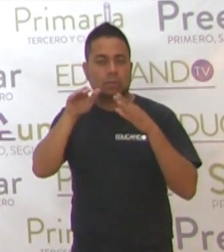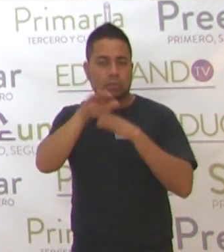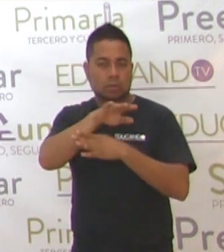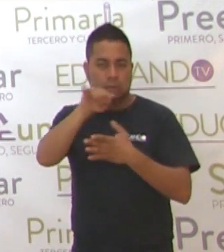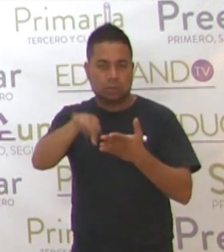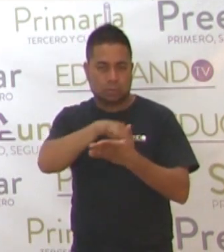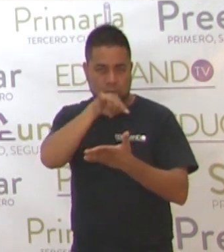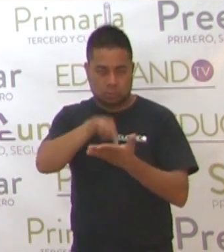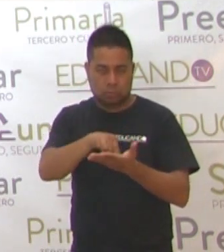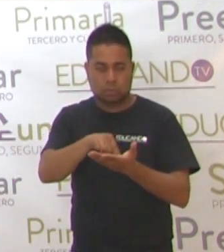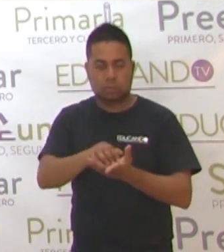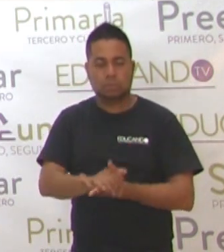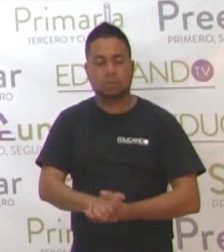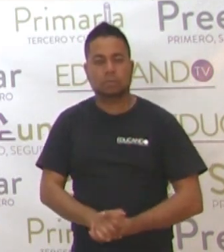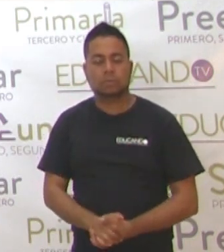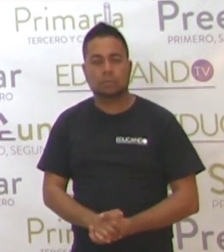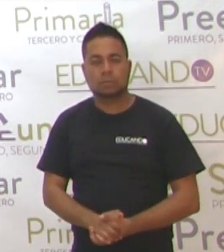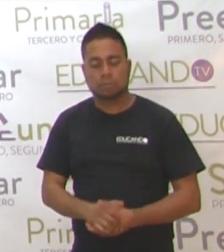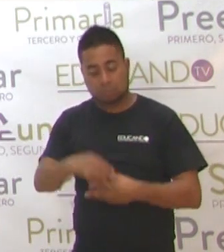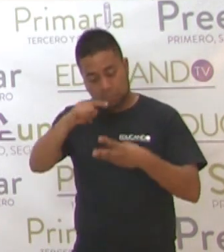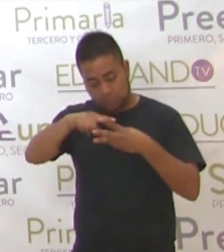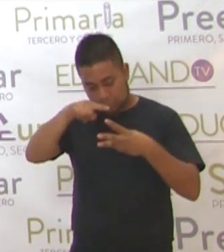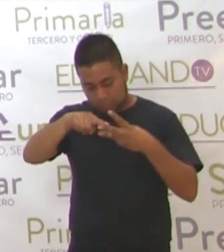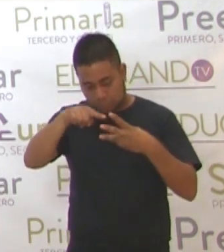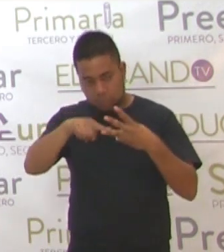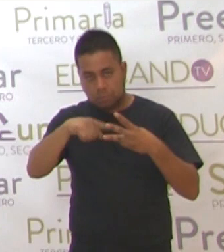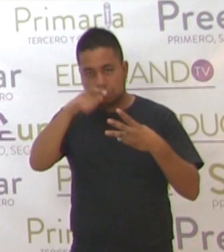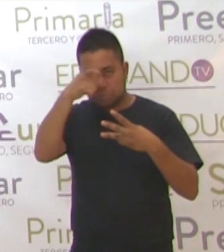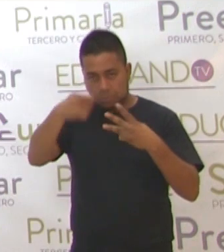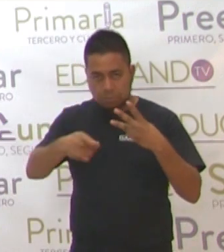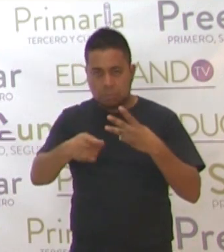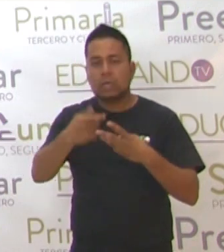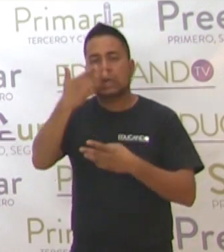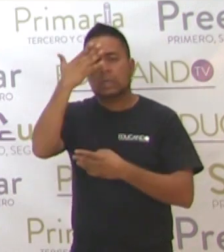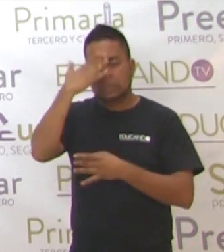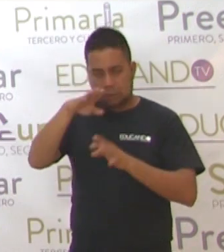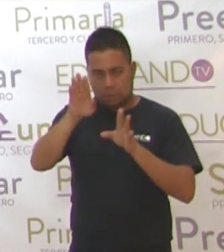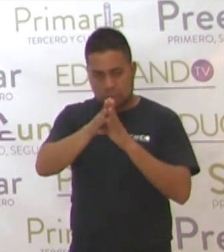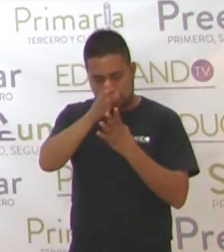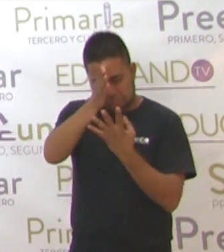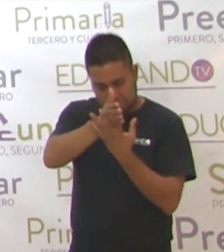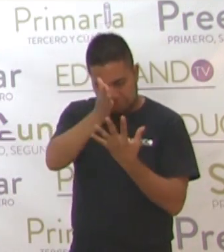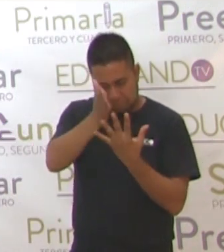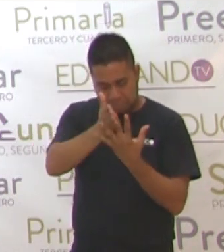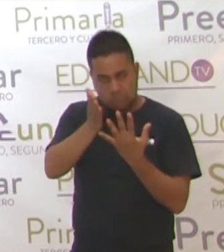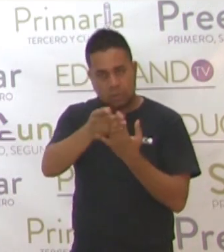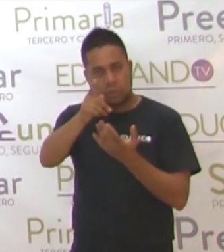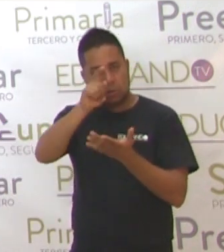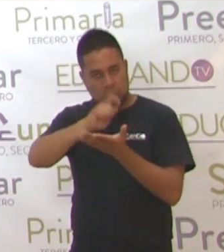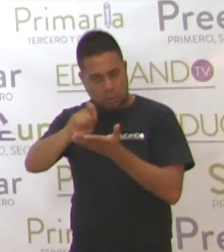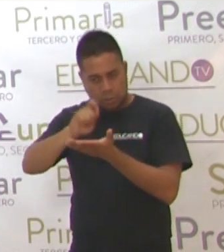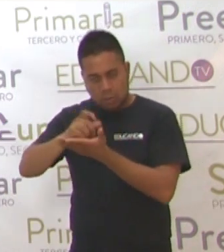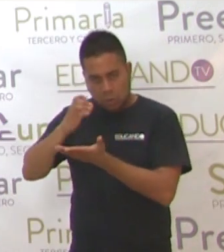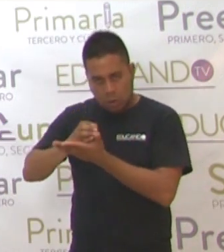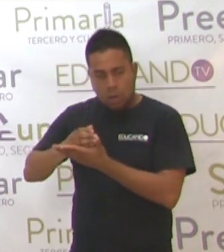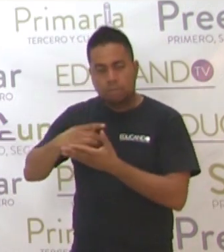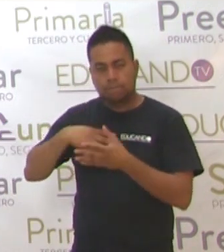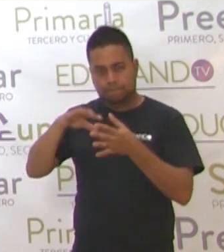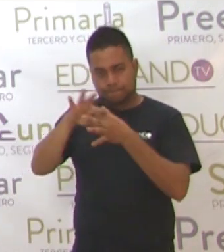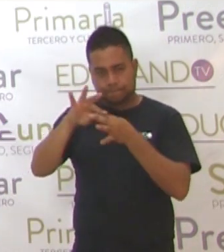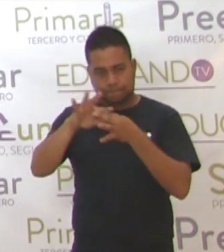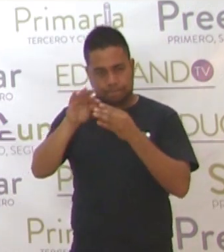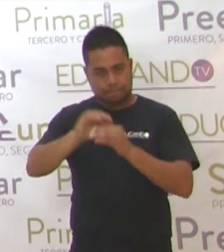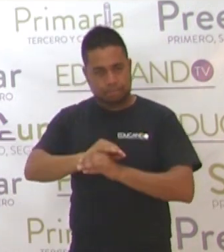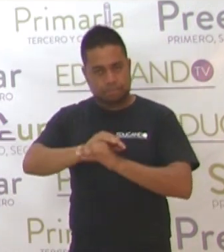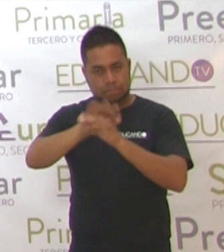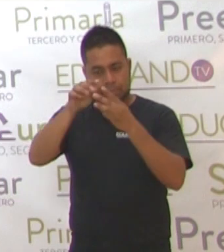lugar cada uno de estos tú ya tienes la clasificación ahí en tu libreta ya platicamos de esta clasificación